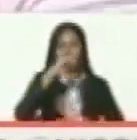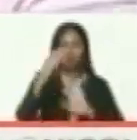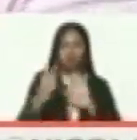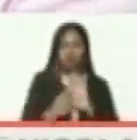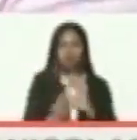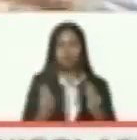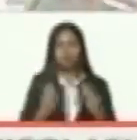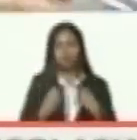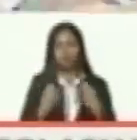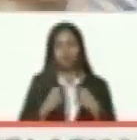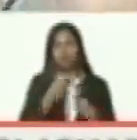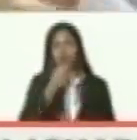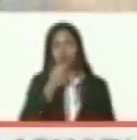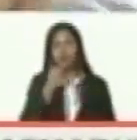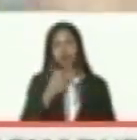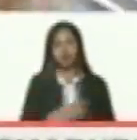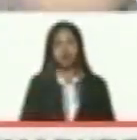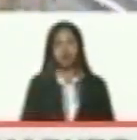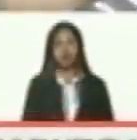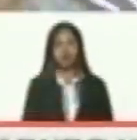Vida bella.